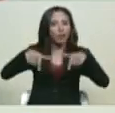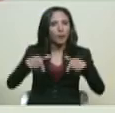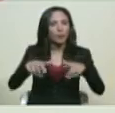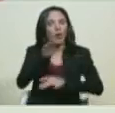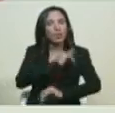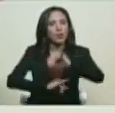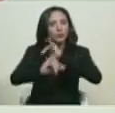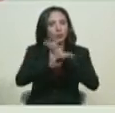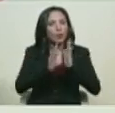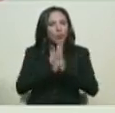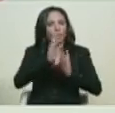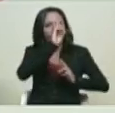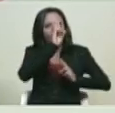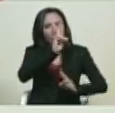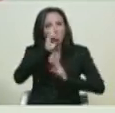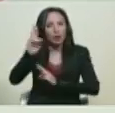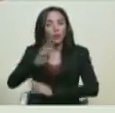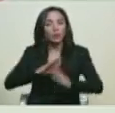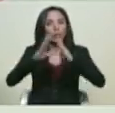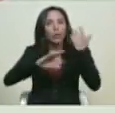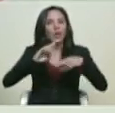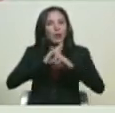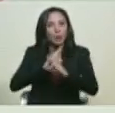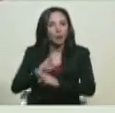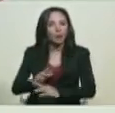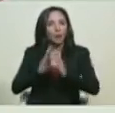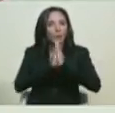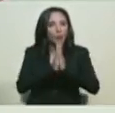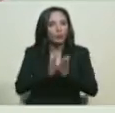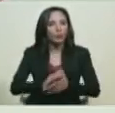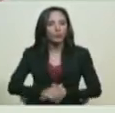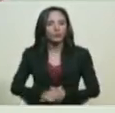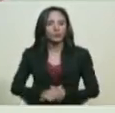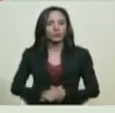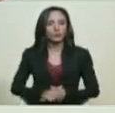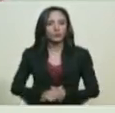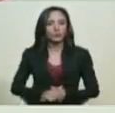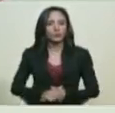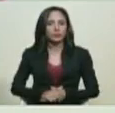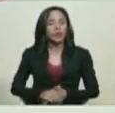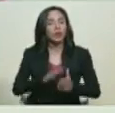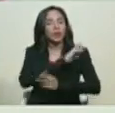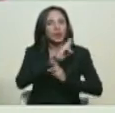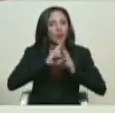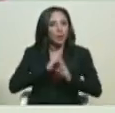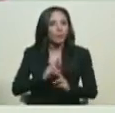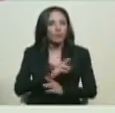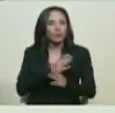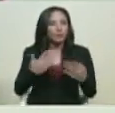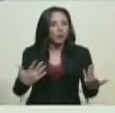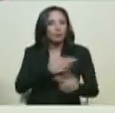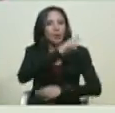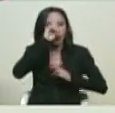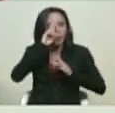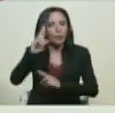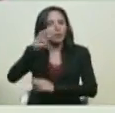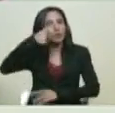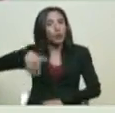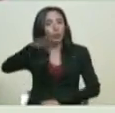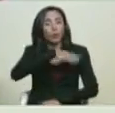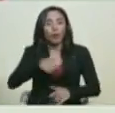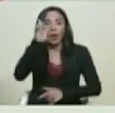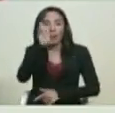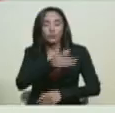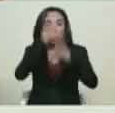que respeten los resultados electorales, que respeten al pueblo de Venezuela que decidió